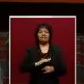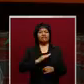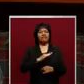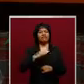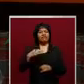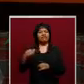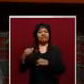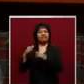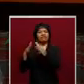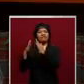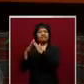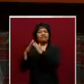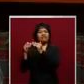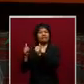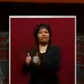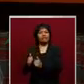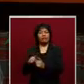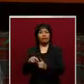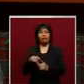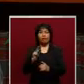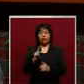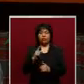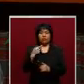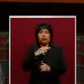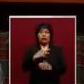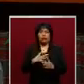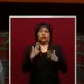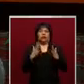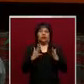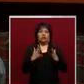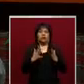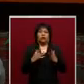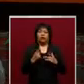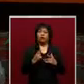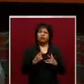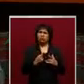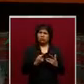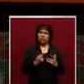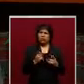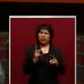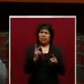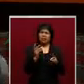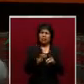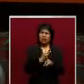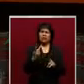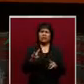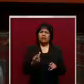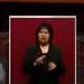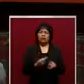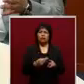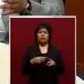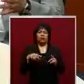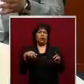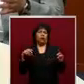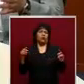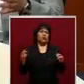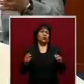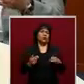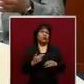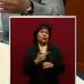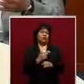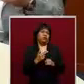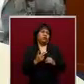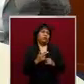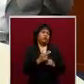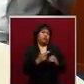casa. Pero de pronto hubo un gran fenómeno meteorológico, un huracán, y